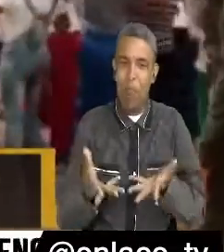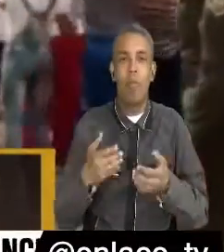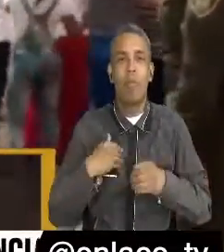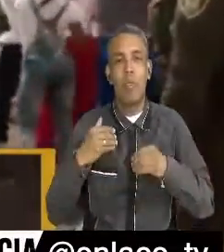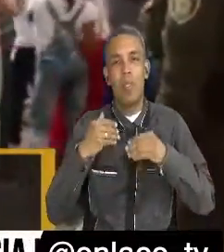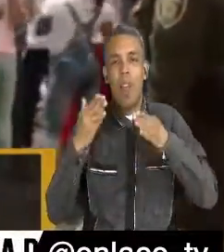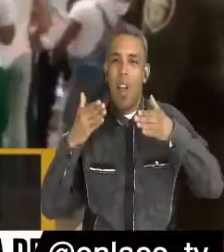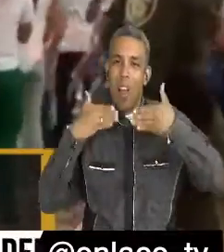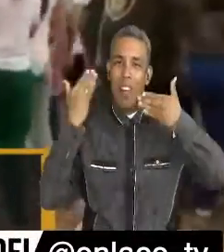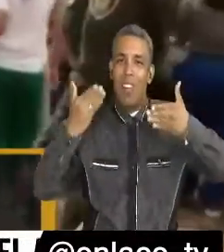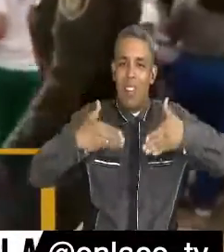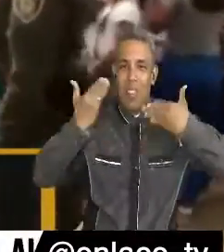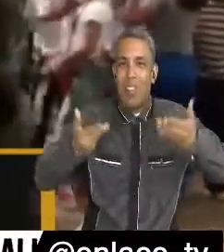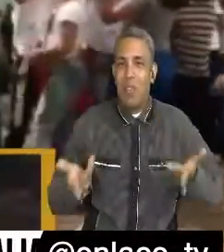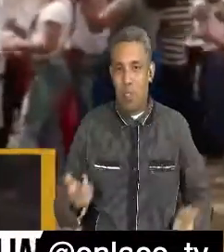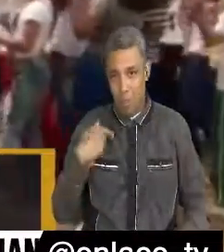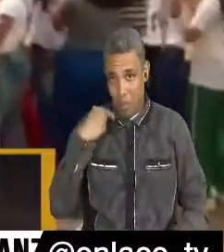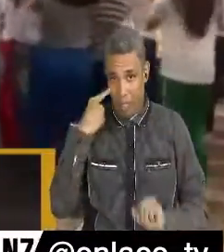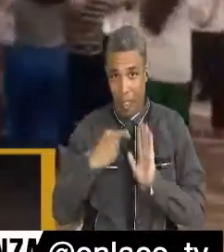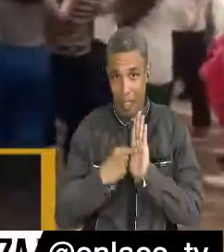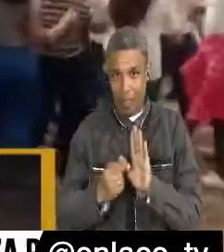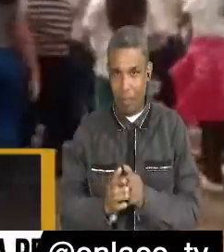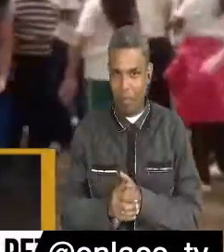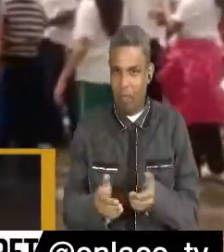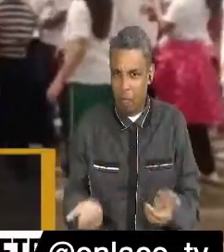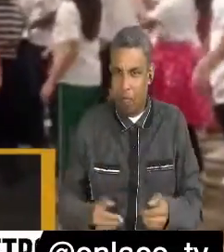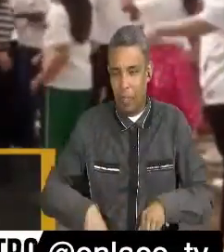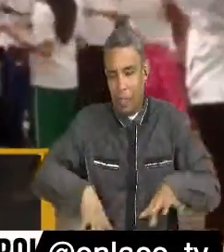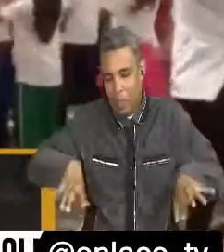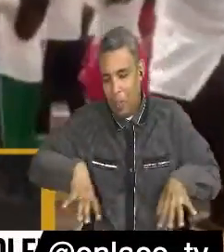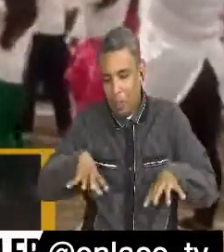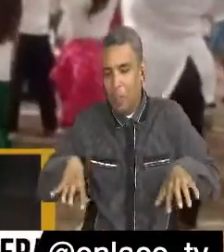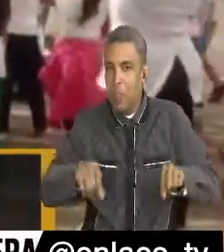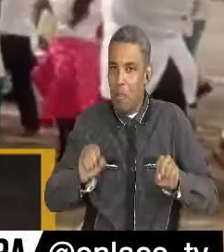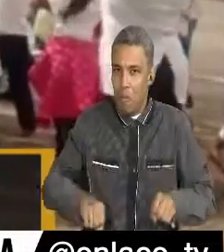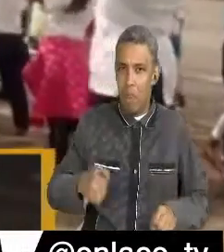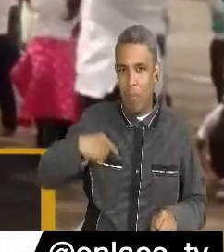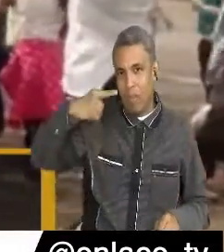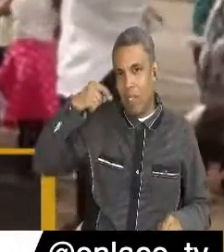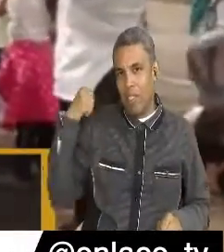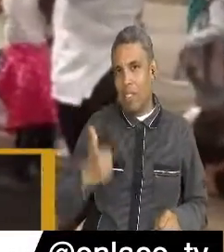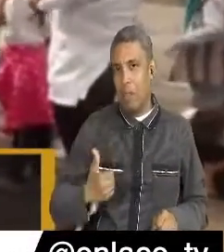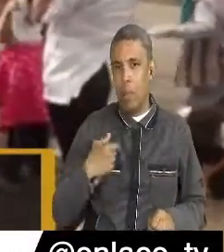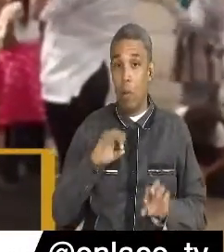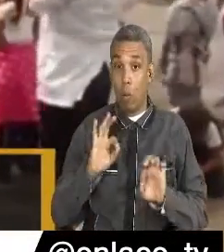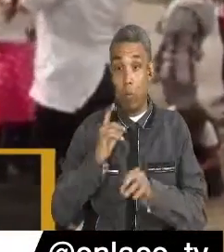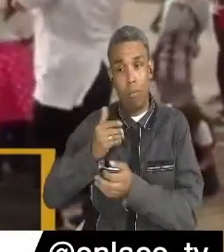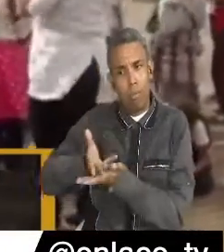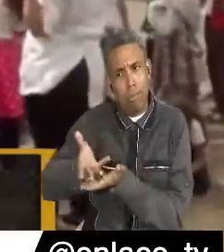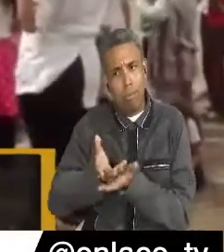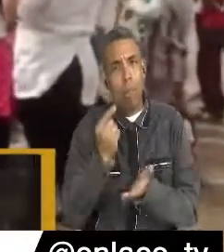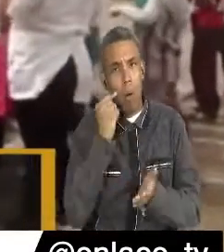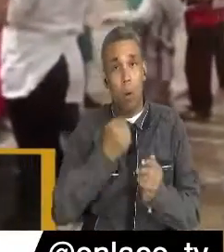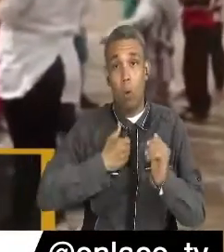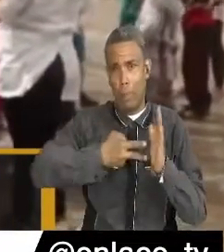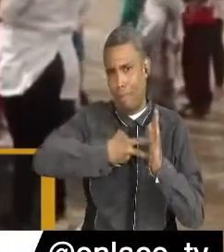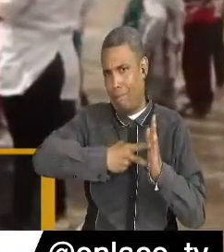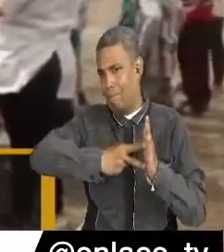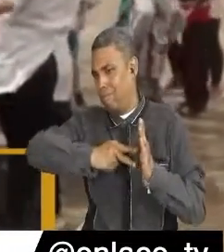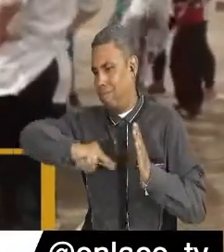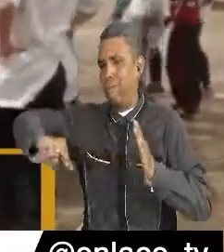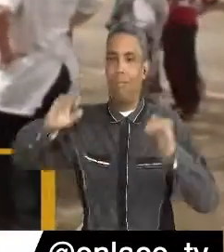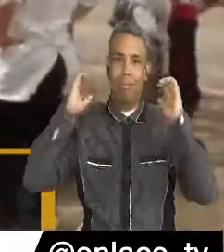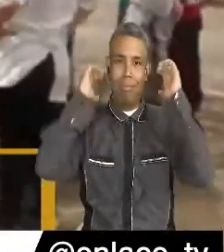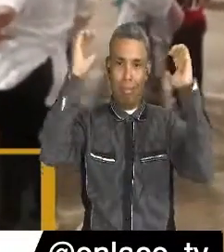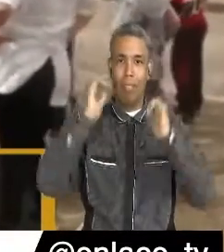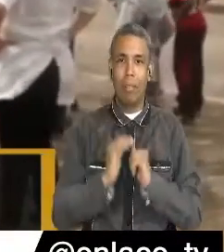diferentes instituciones educativas por medio de actividades tales como la polirrumba y charlas de prevención con alta tecnología e innovación. Entre